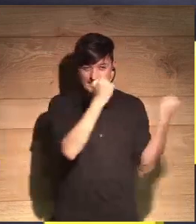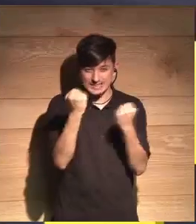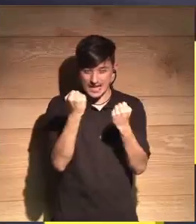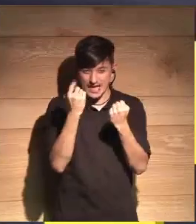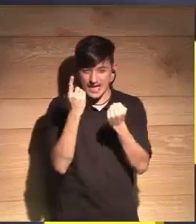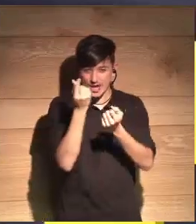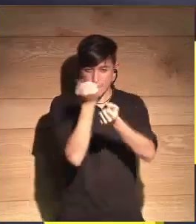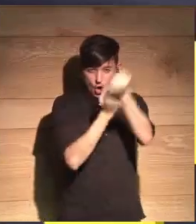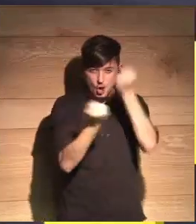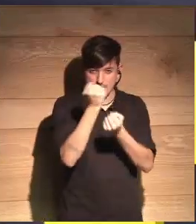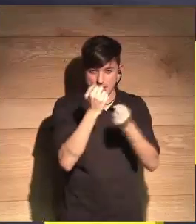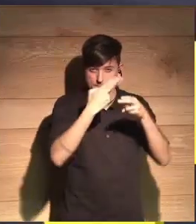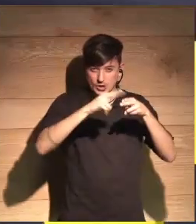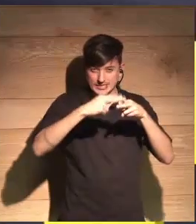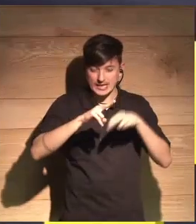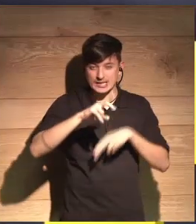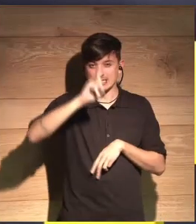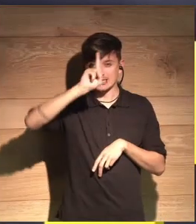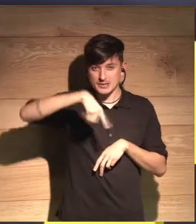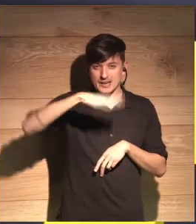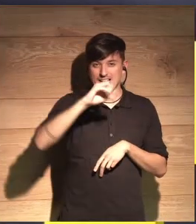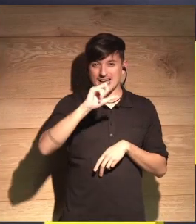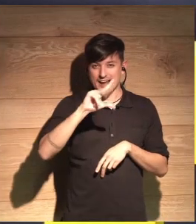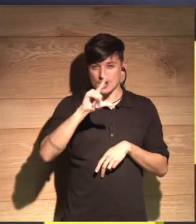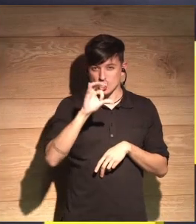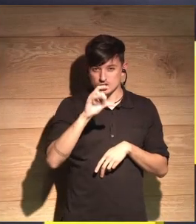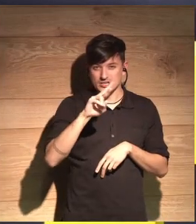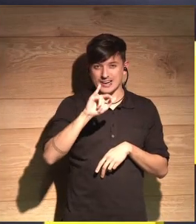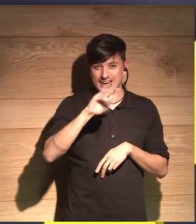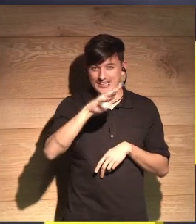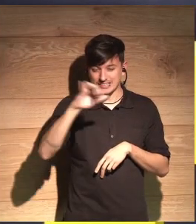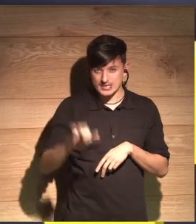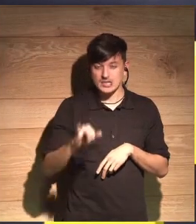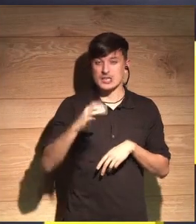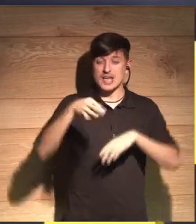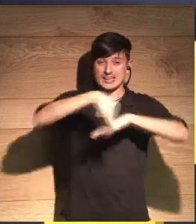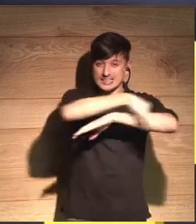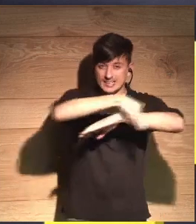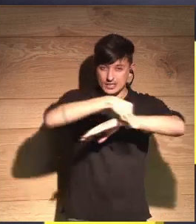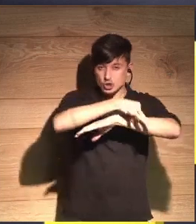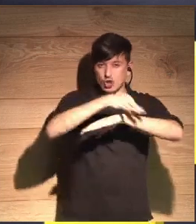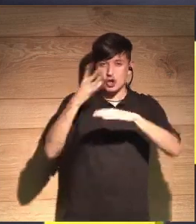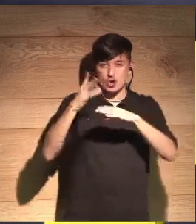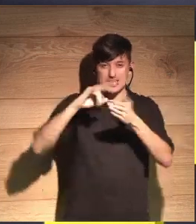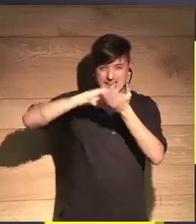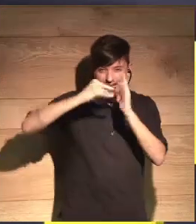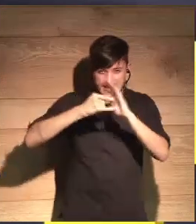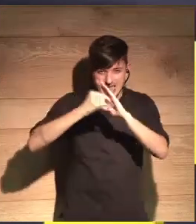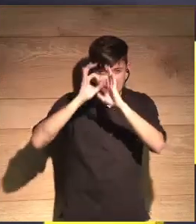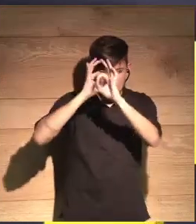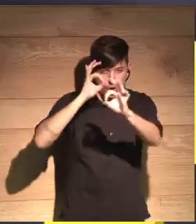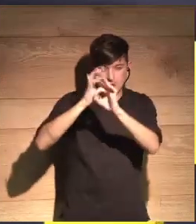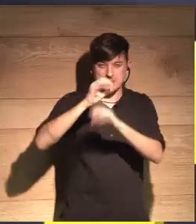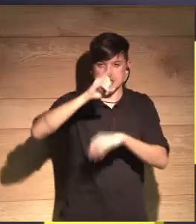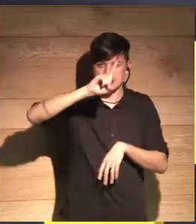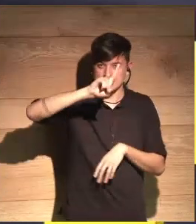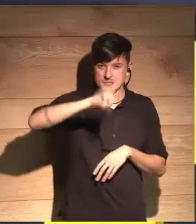y carlos rat y arquitecto e ingeniero inventor maestro y activista